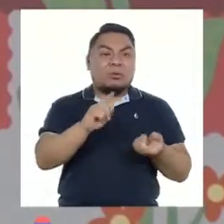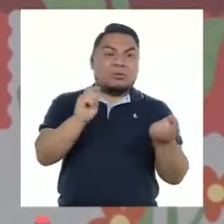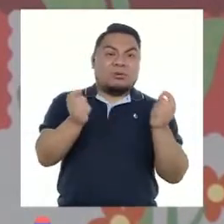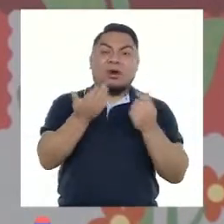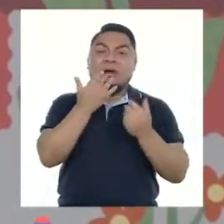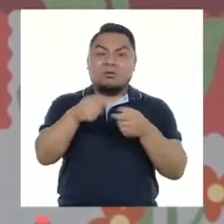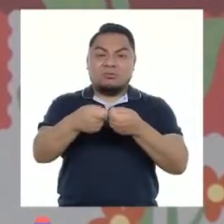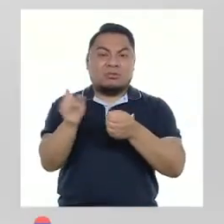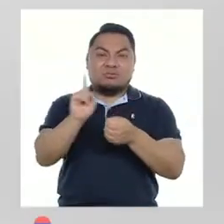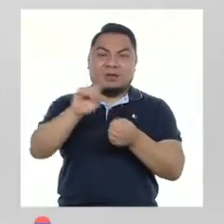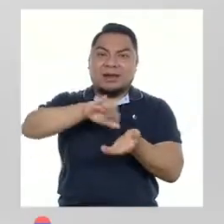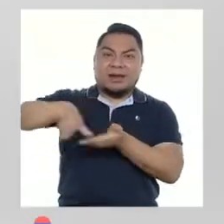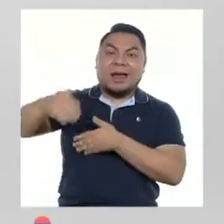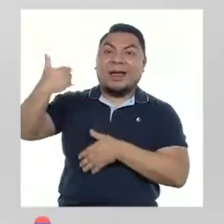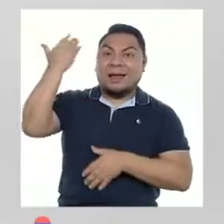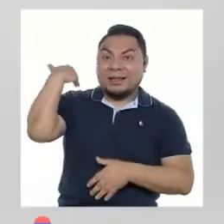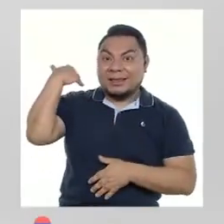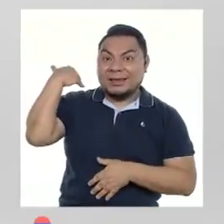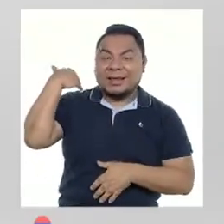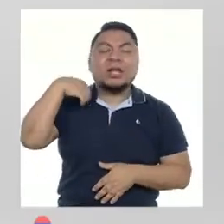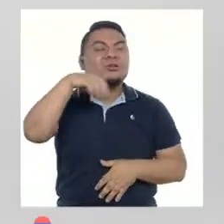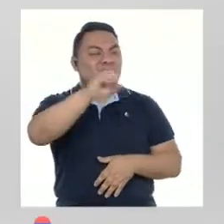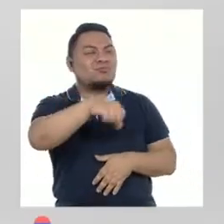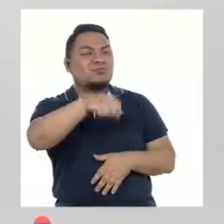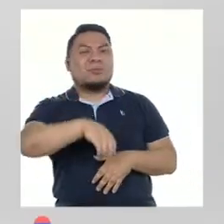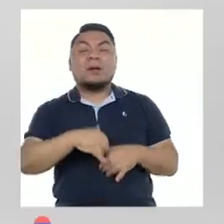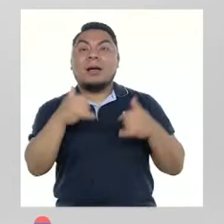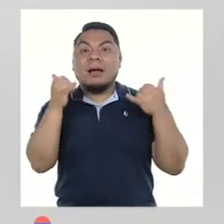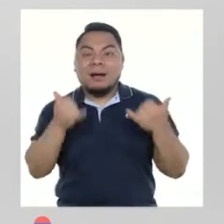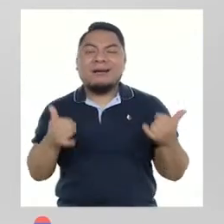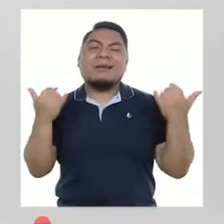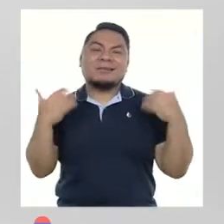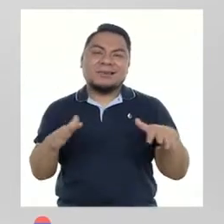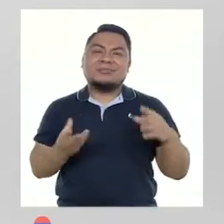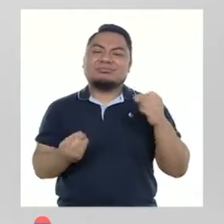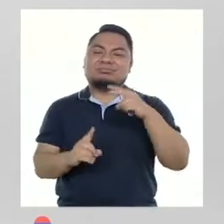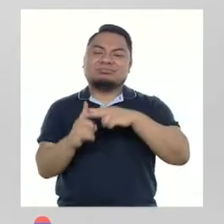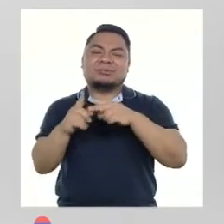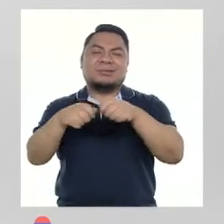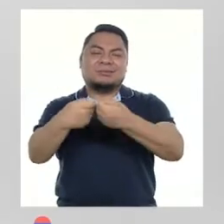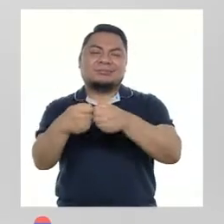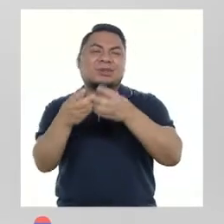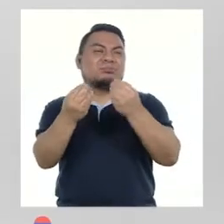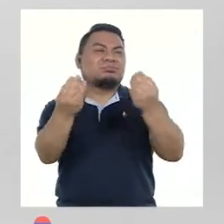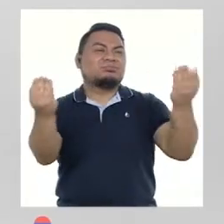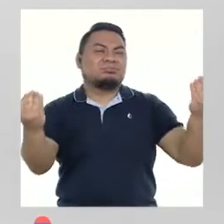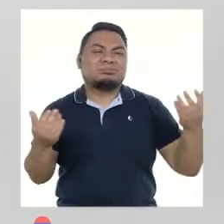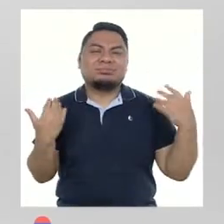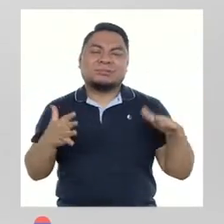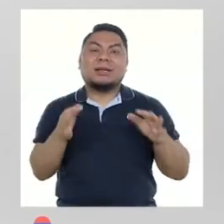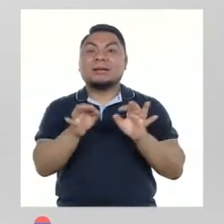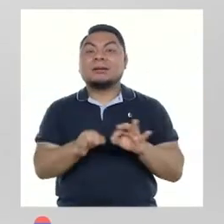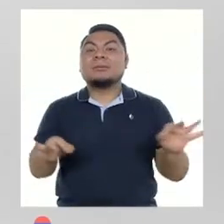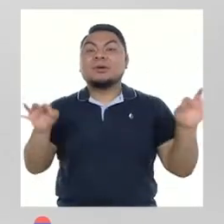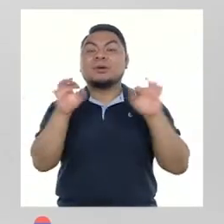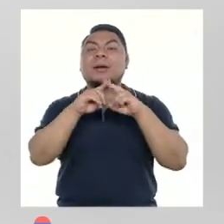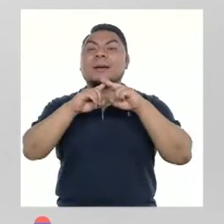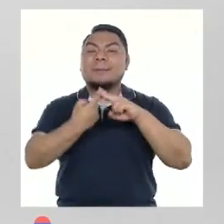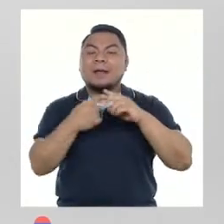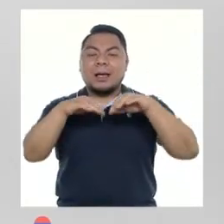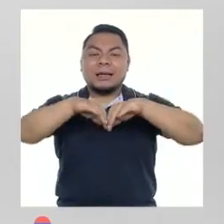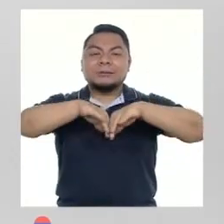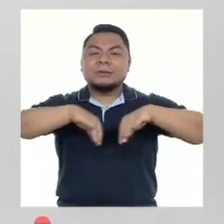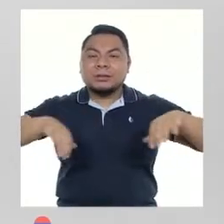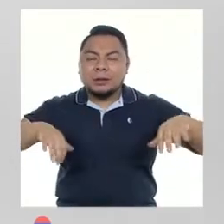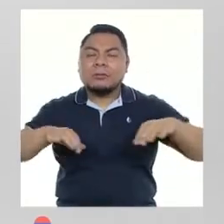de plástico? Así es, Chancay. Pero ahora que existe mucho plástico a nuestro alrededor, es importante empezar por